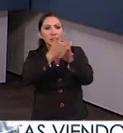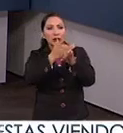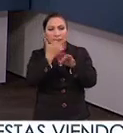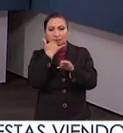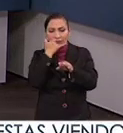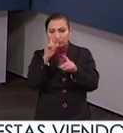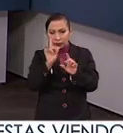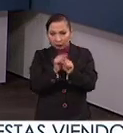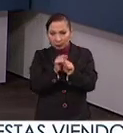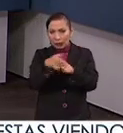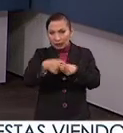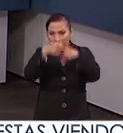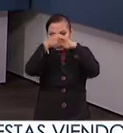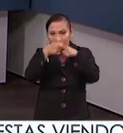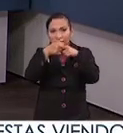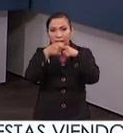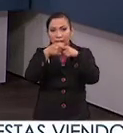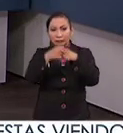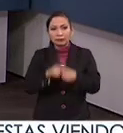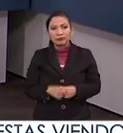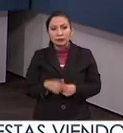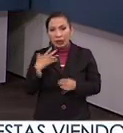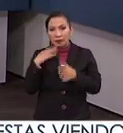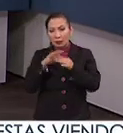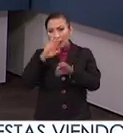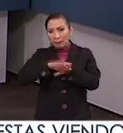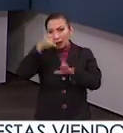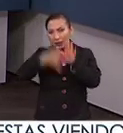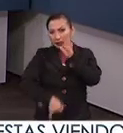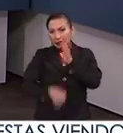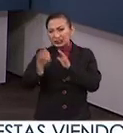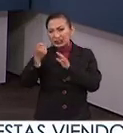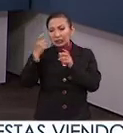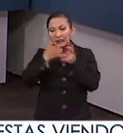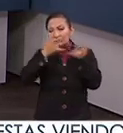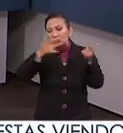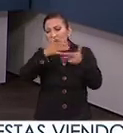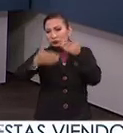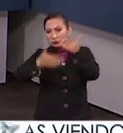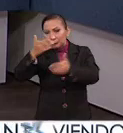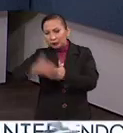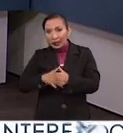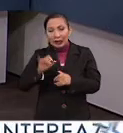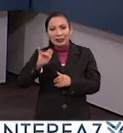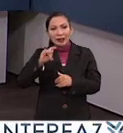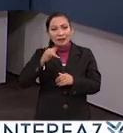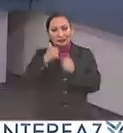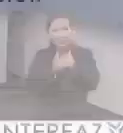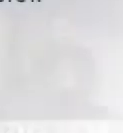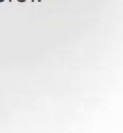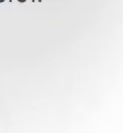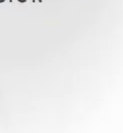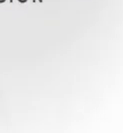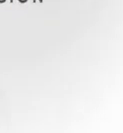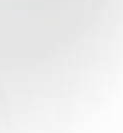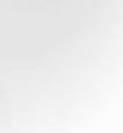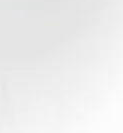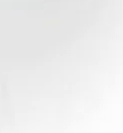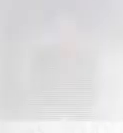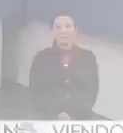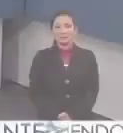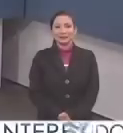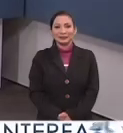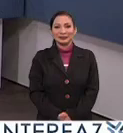parece bien que vayamos a una pausa y regresando nos explicas un poco más sobre estos acontecimientos? Claro que sí. Esto es Interfaz, no se vayan.